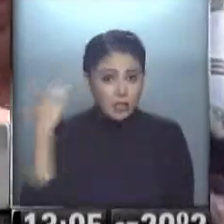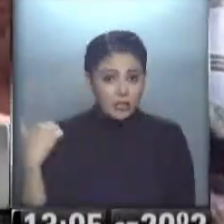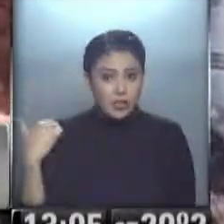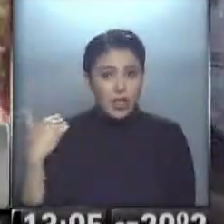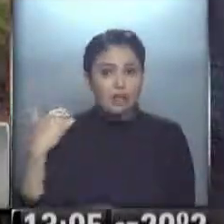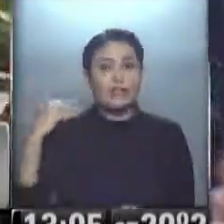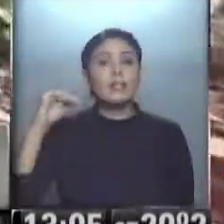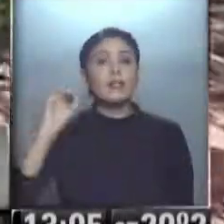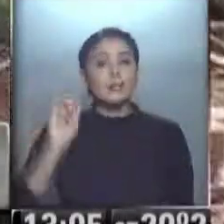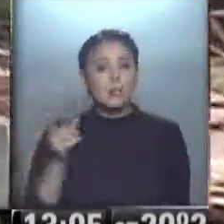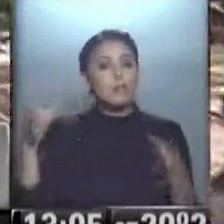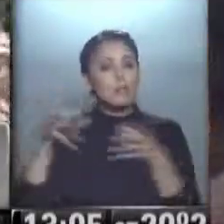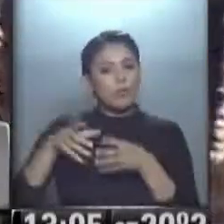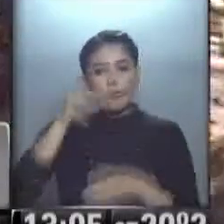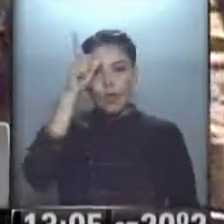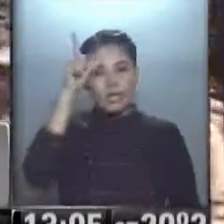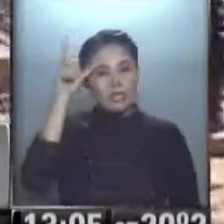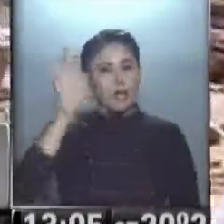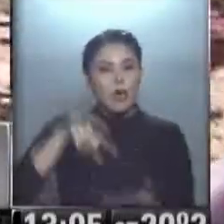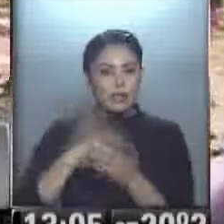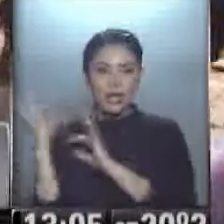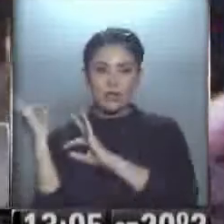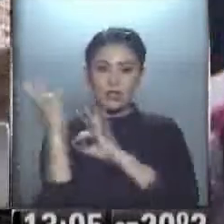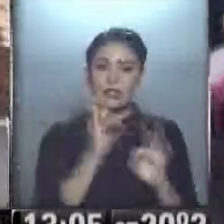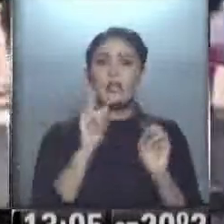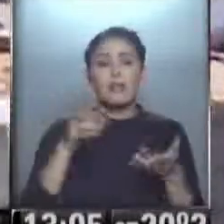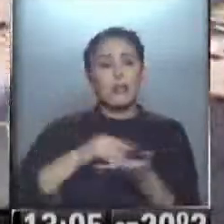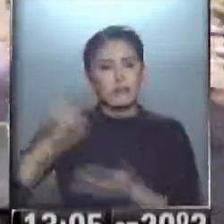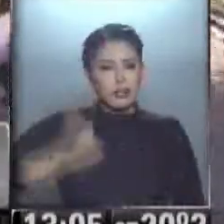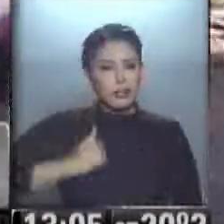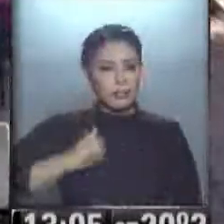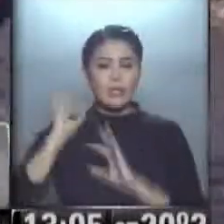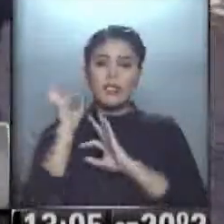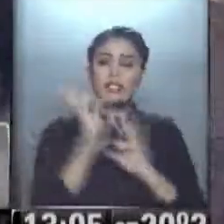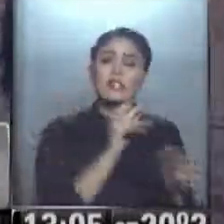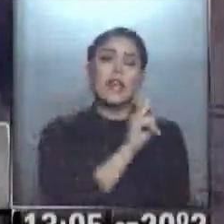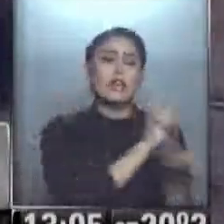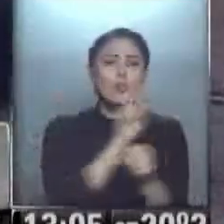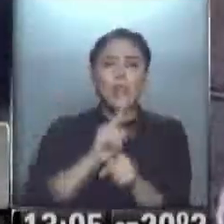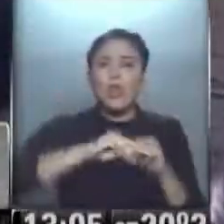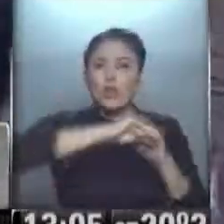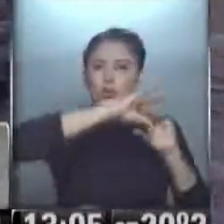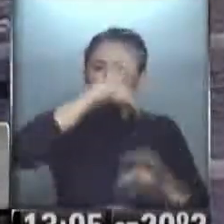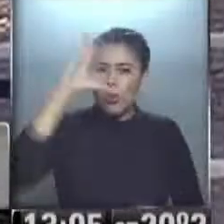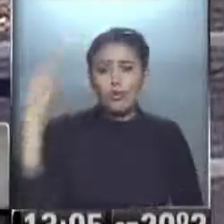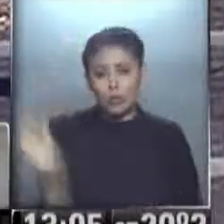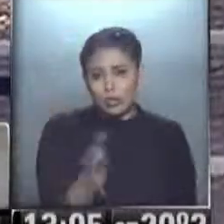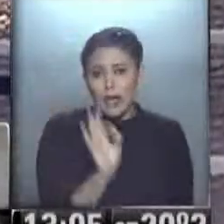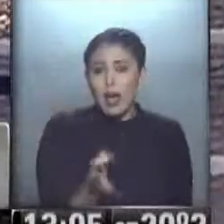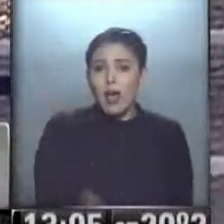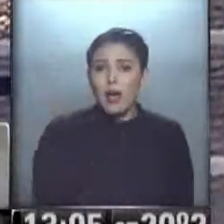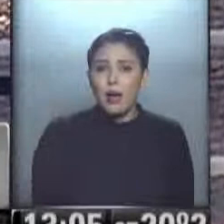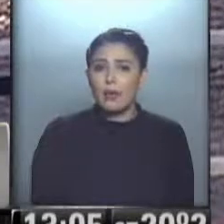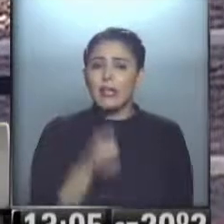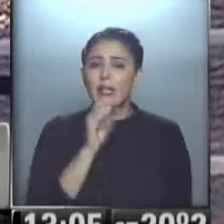trasladó la policía de la provincia, la Gendarmería Nacional para brindar seguridad durante toda la noche, porque sabemos que